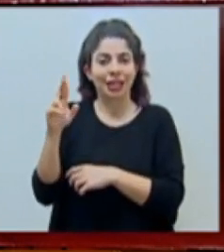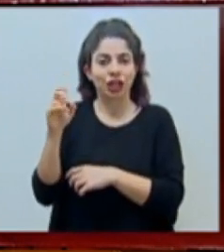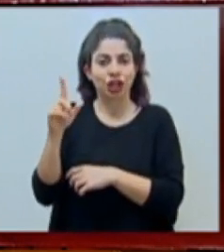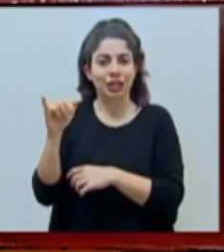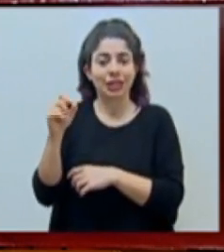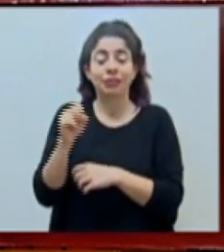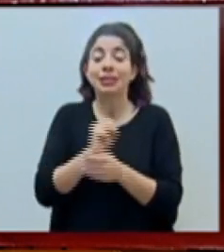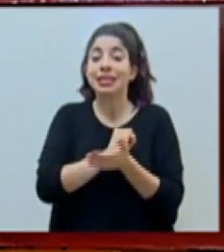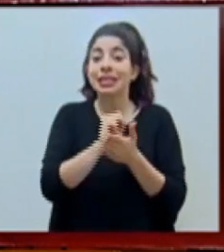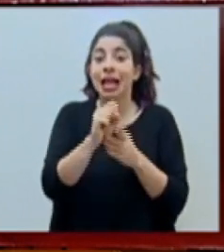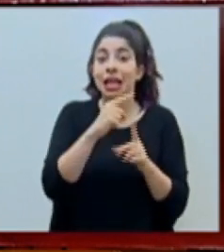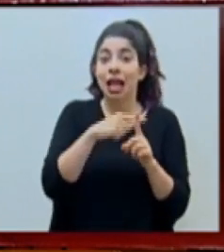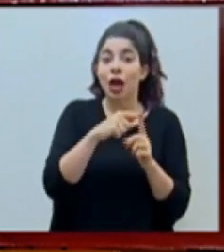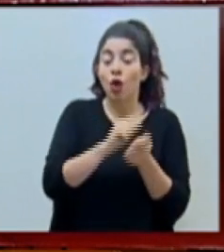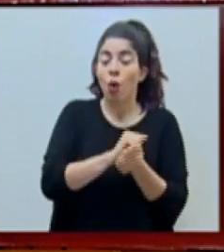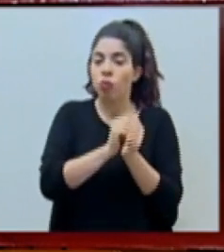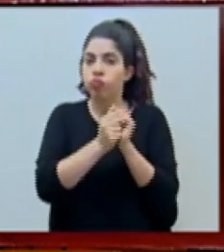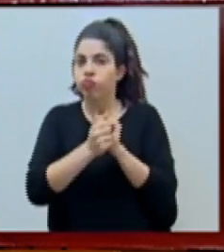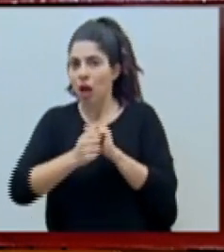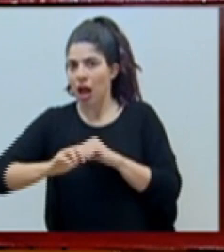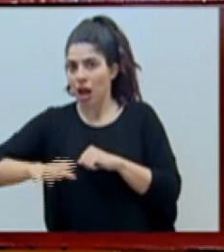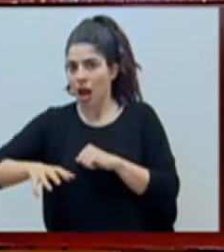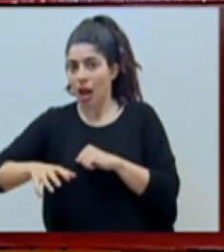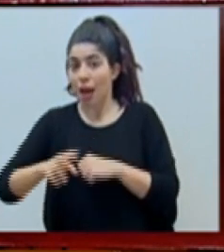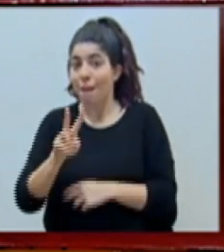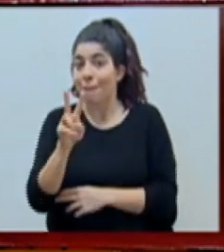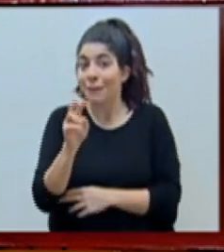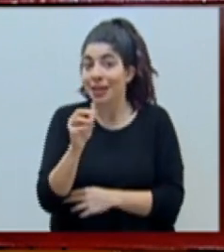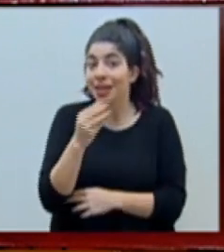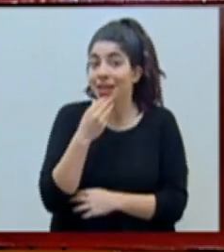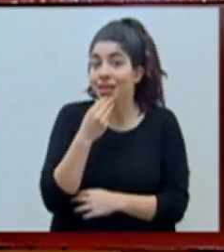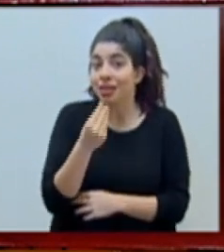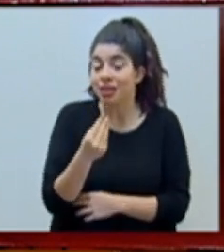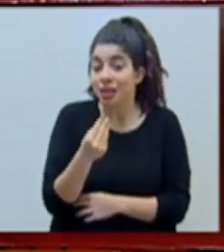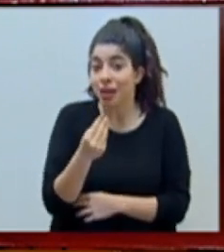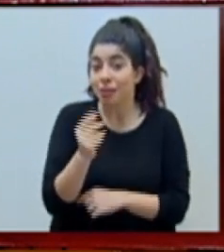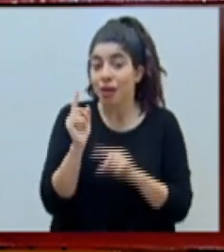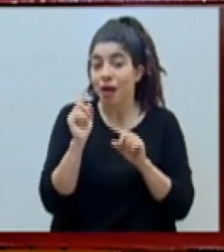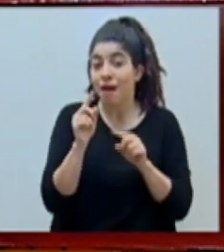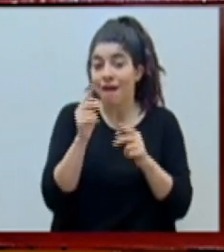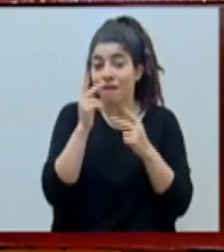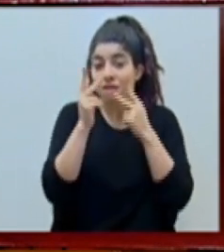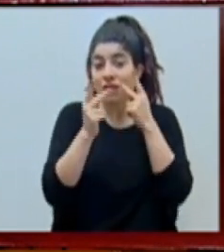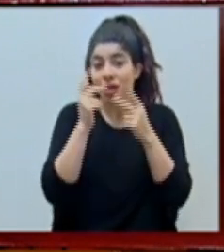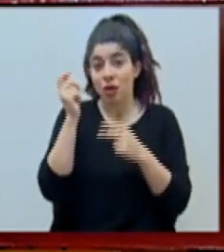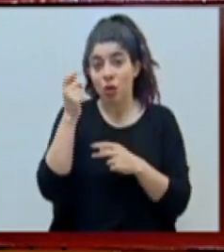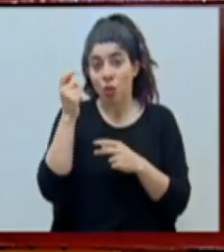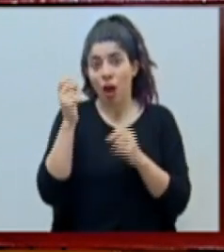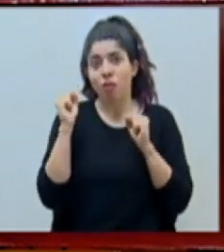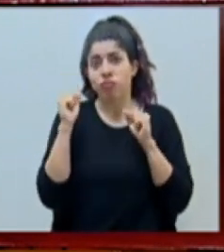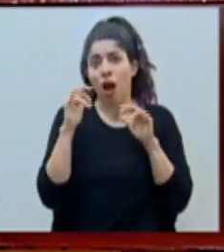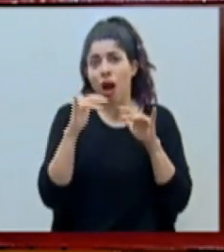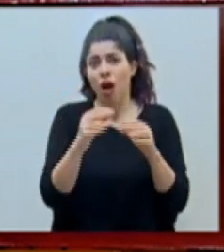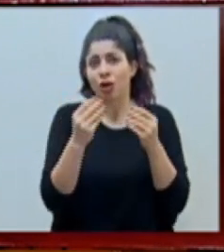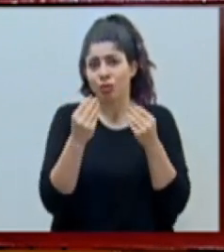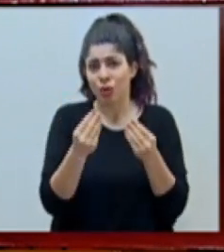Cruz pasó a alerta naranja y a partir del 20 de diciembre la visitación en todo Guanacaste es grande.